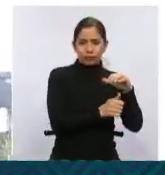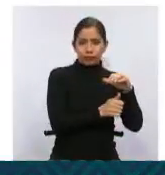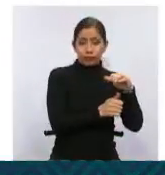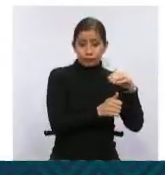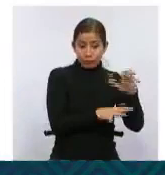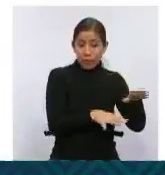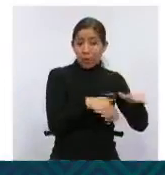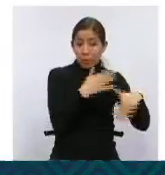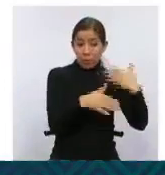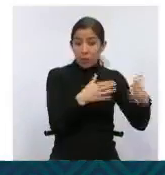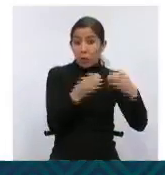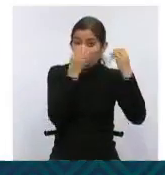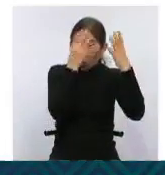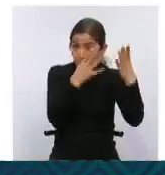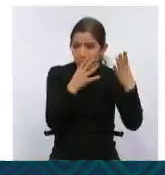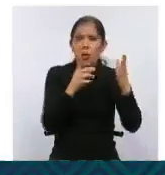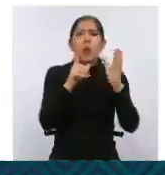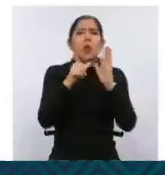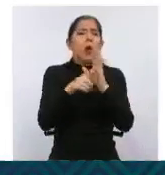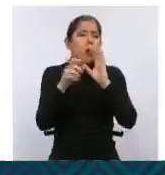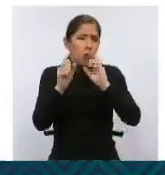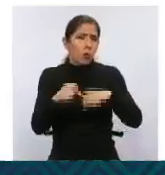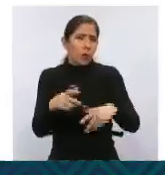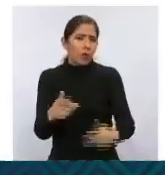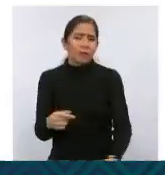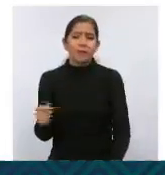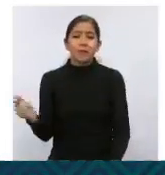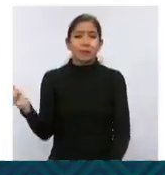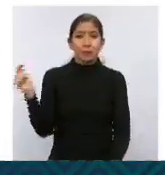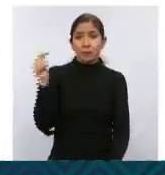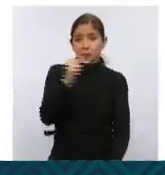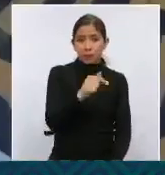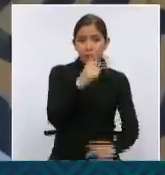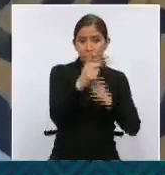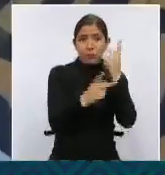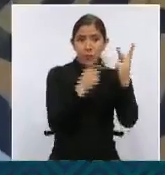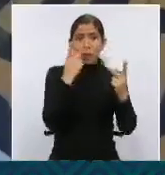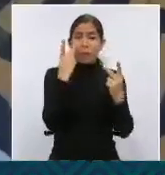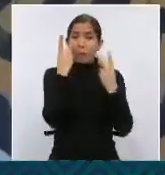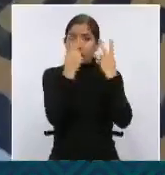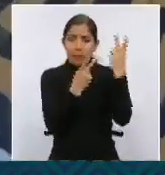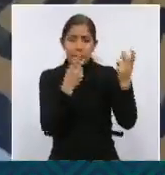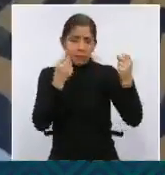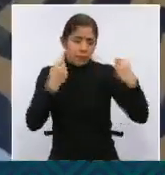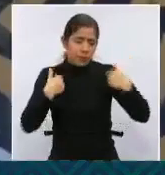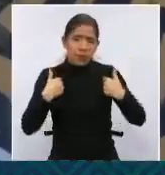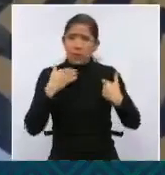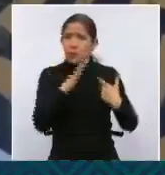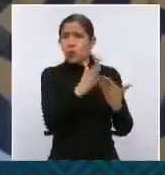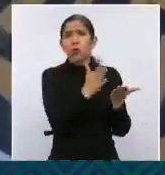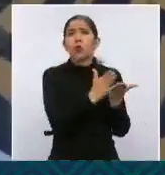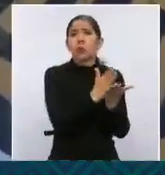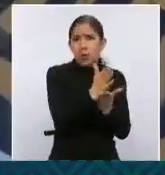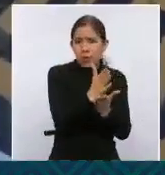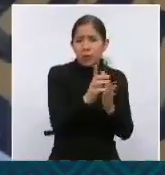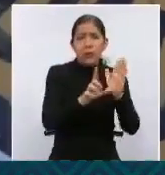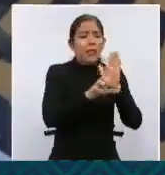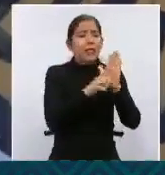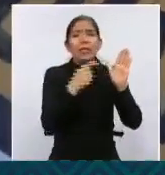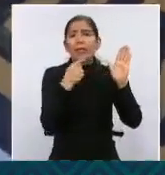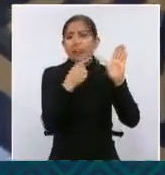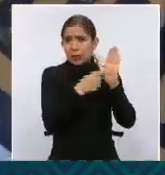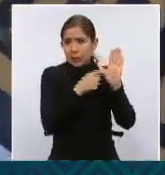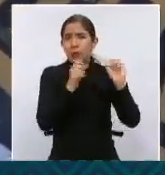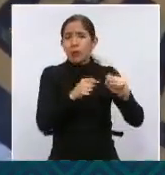cumplido el procedimiento, las visitas, teniendo en cuenta que es un derecho y está contemplado en la ley 2298 como un